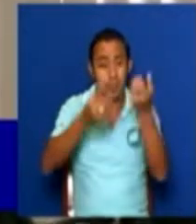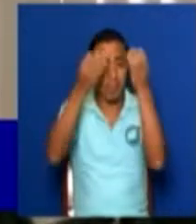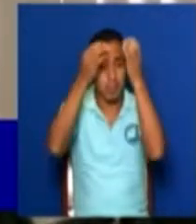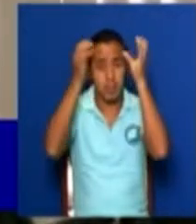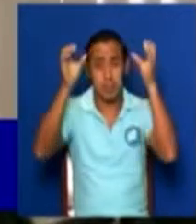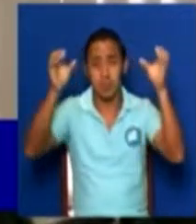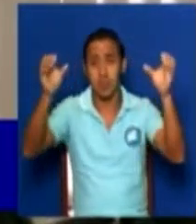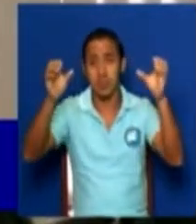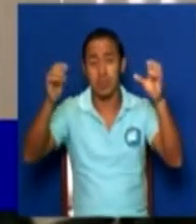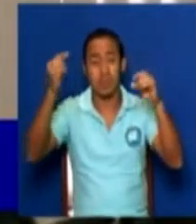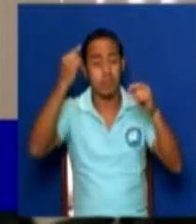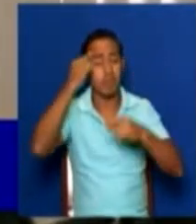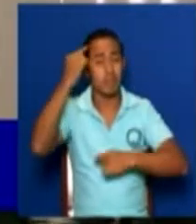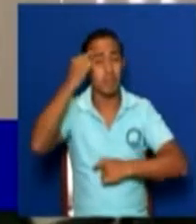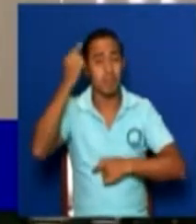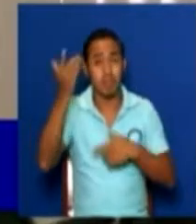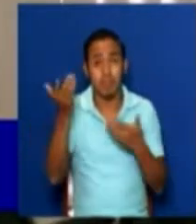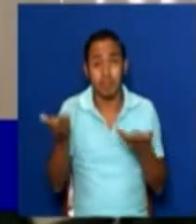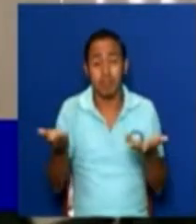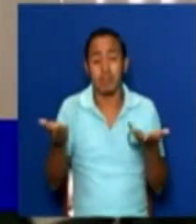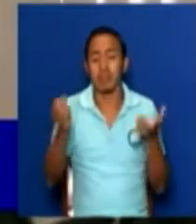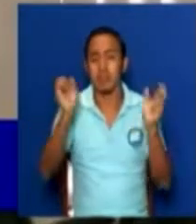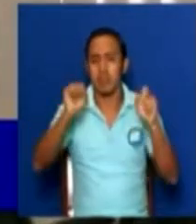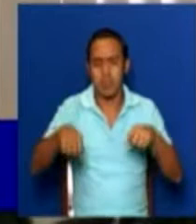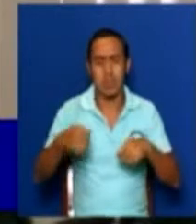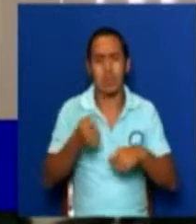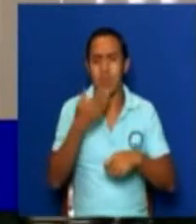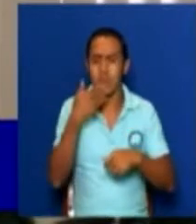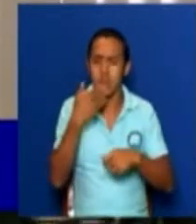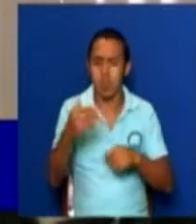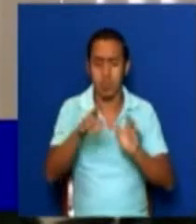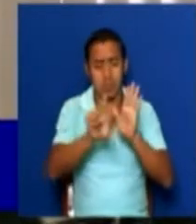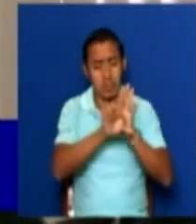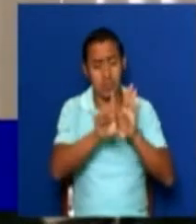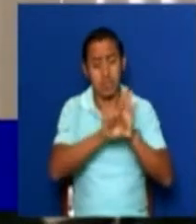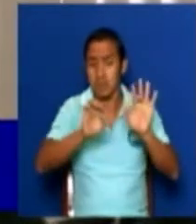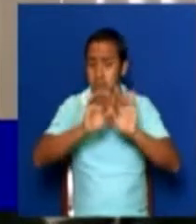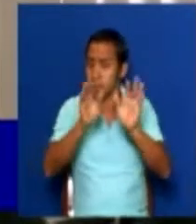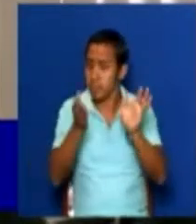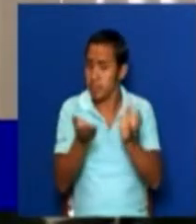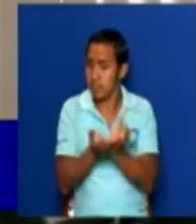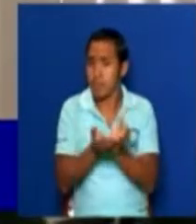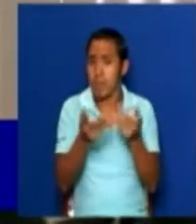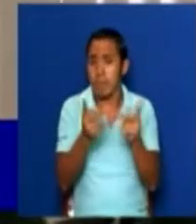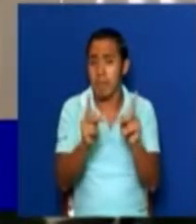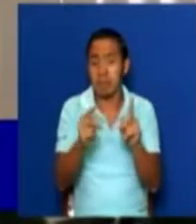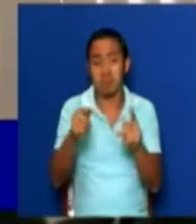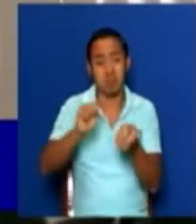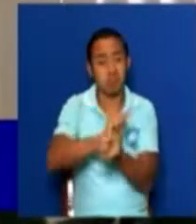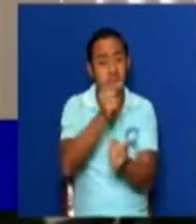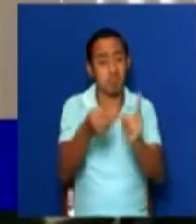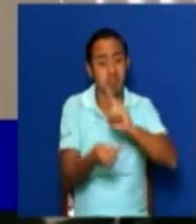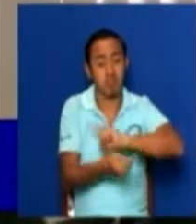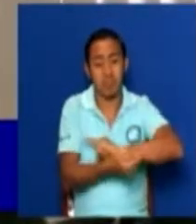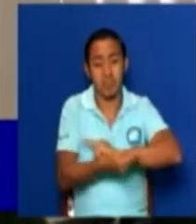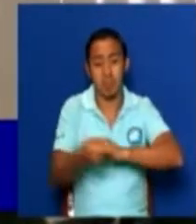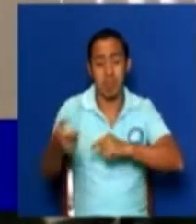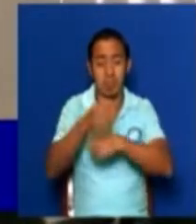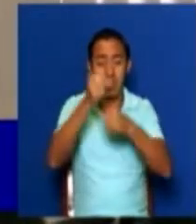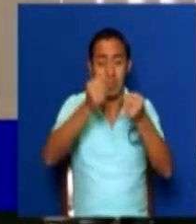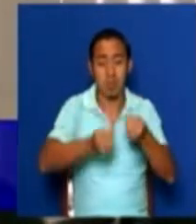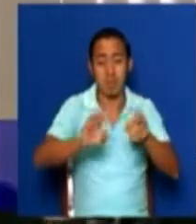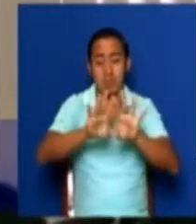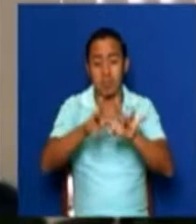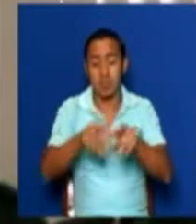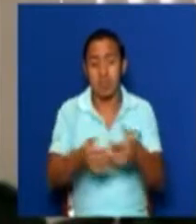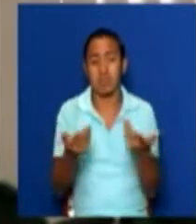de mentalidad. Y podremos tener las mejores leyes del mundo, pero si nosotros no cambiamos el cassette, hombres y mujeres,